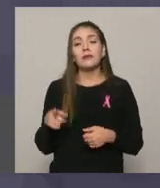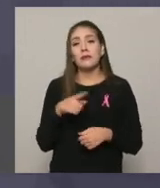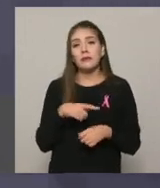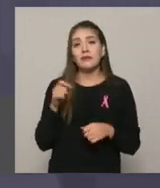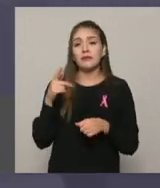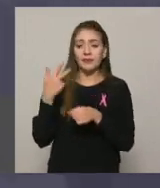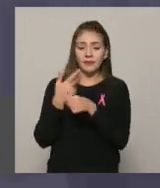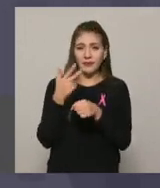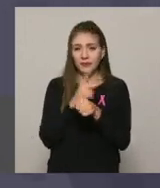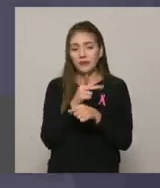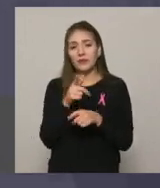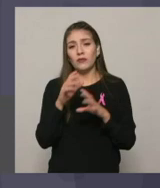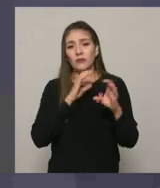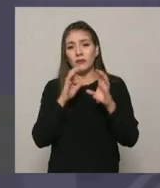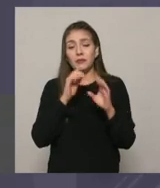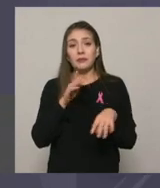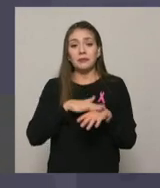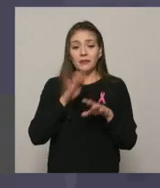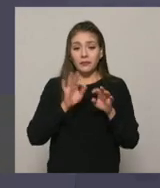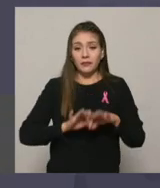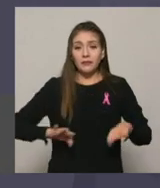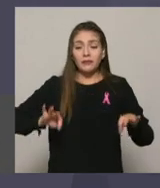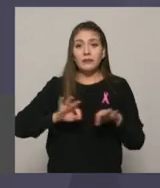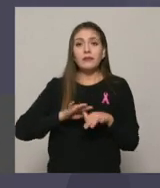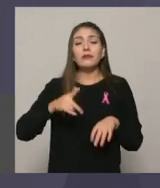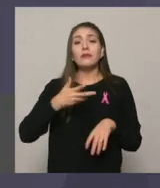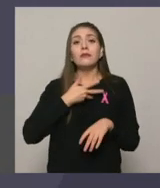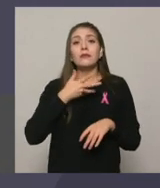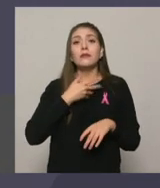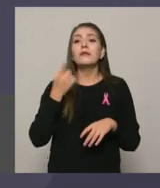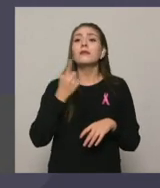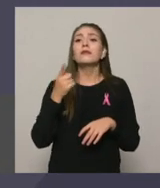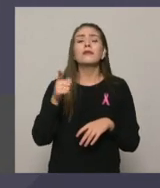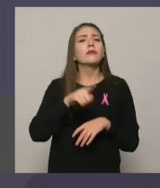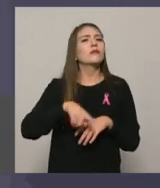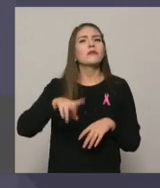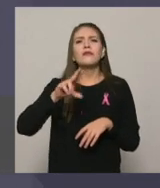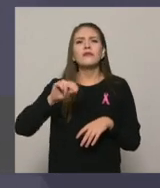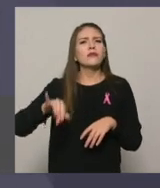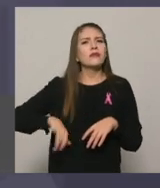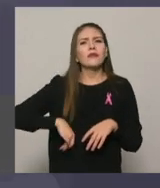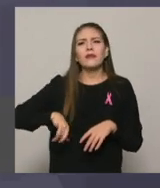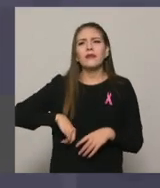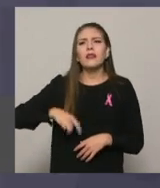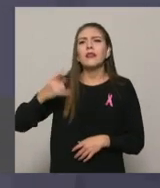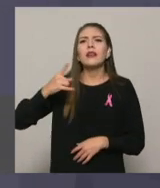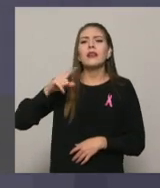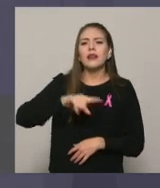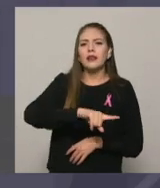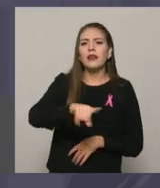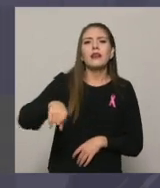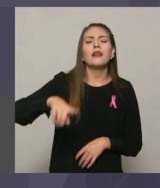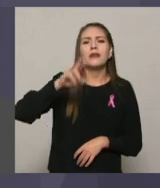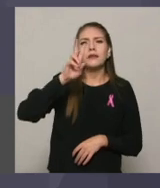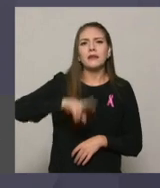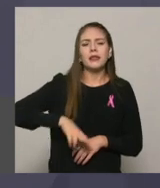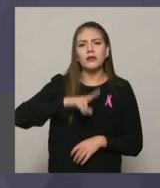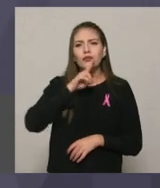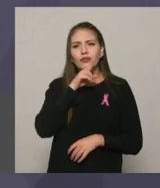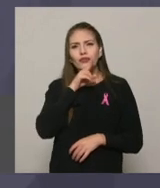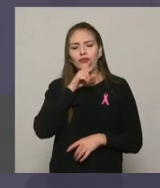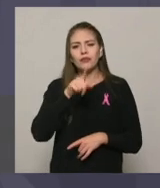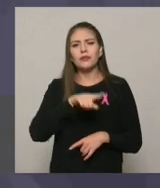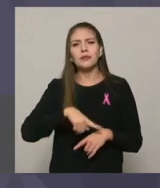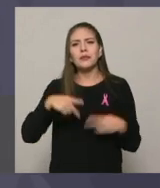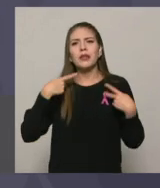que tenemos en la sociedad mexicana, es que los medios de comunicación no se interesan tanto por lo que a la sociedad le preocupa, por lo que la